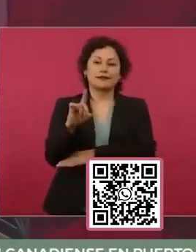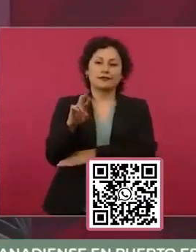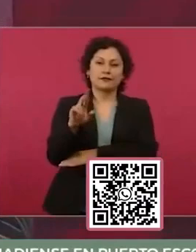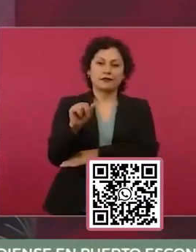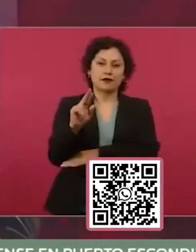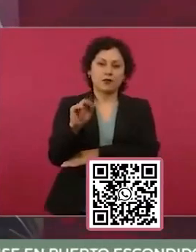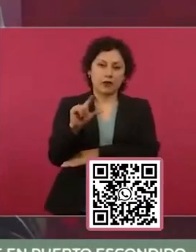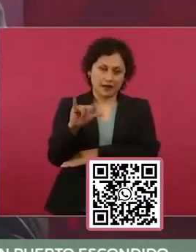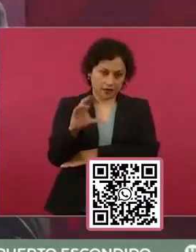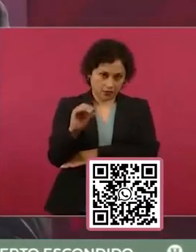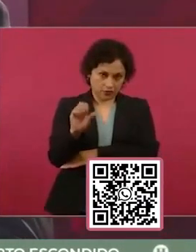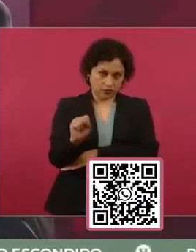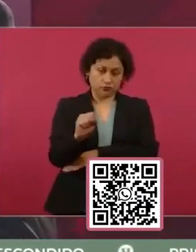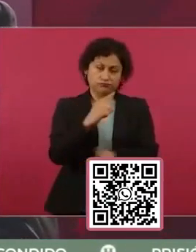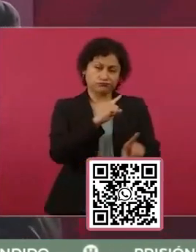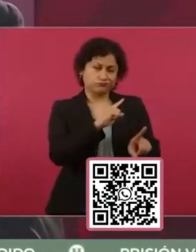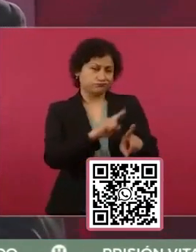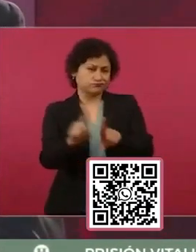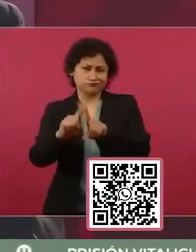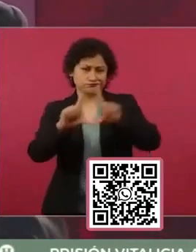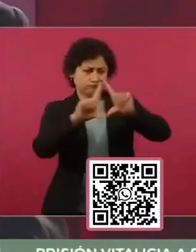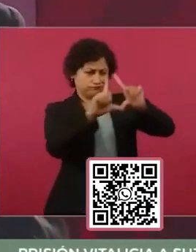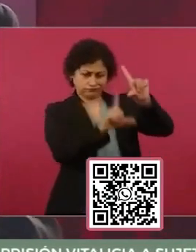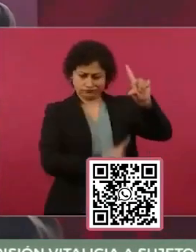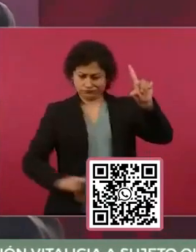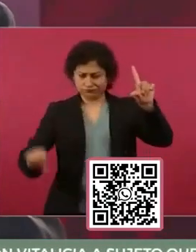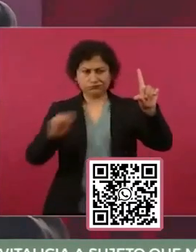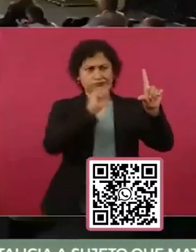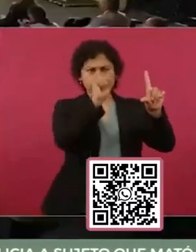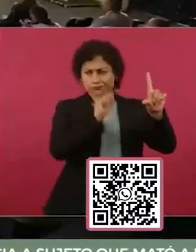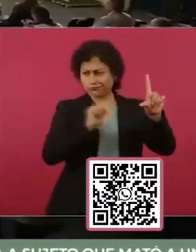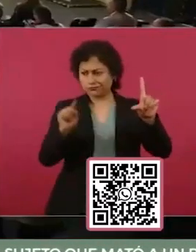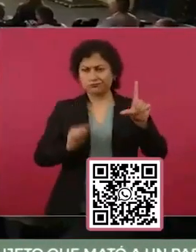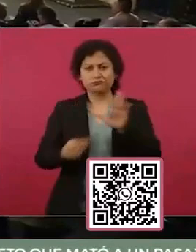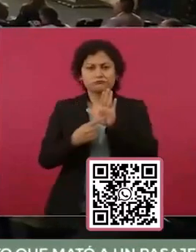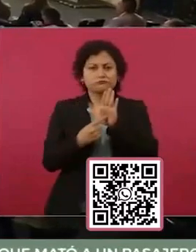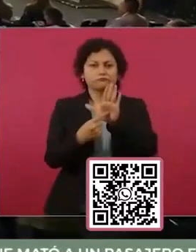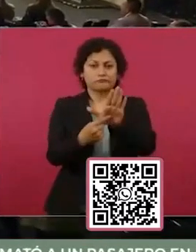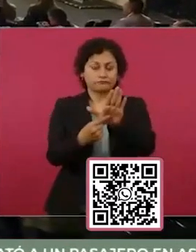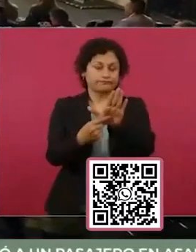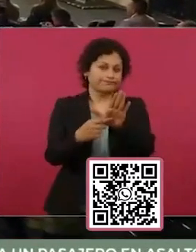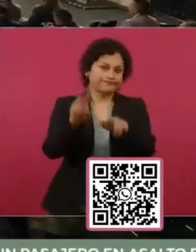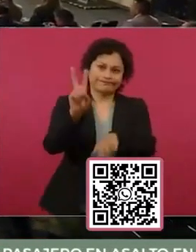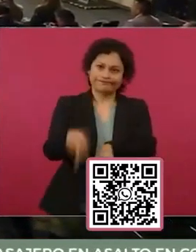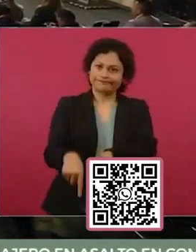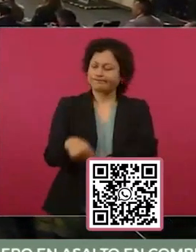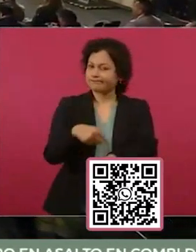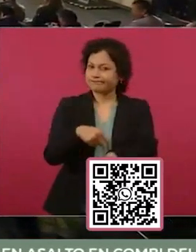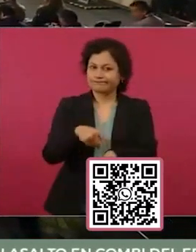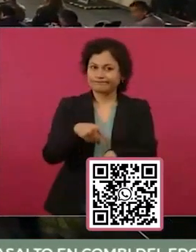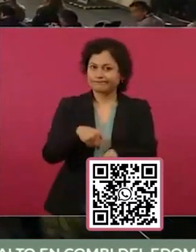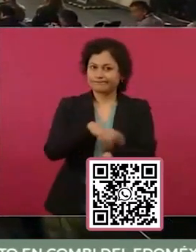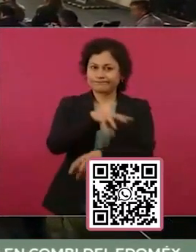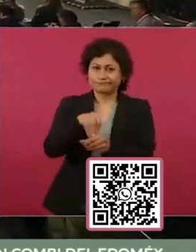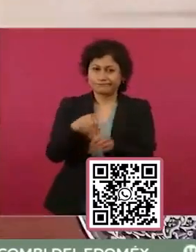ejemplo. El traspaso del Seguro Popular al INSABI dejó descubiertos a más